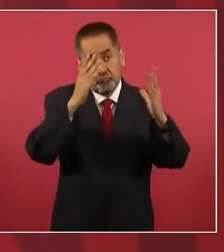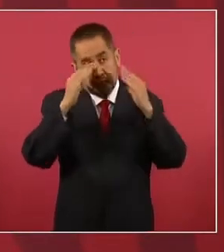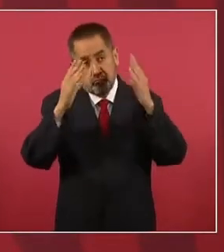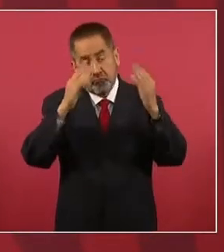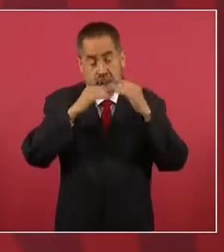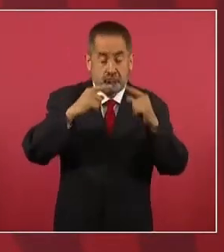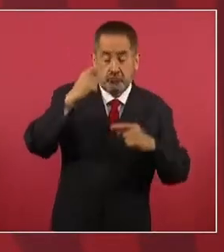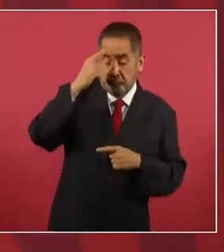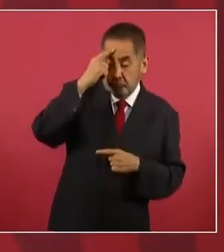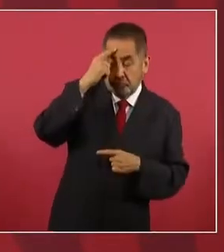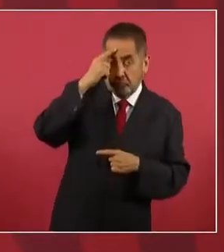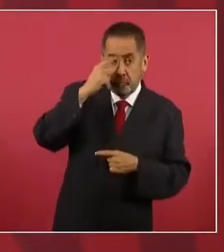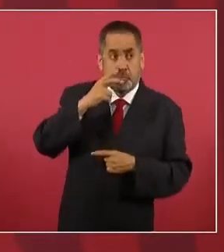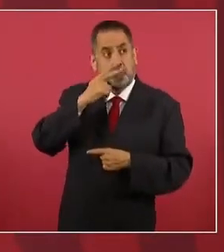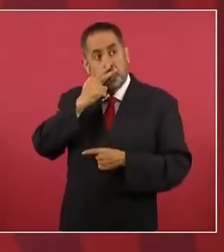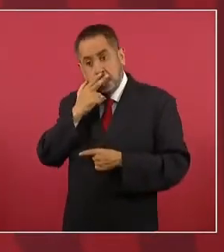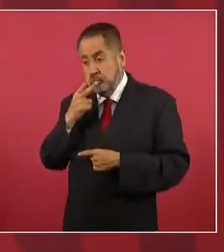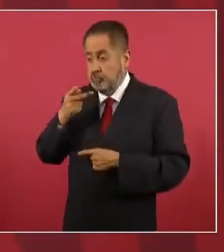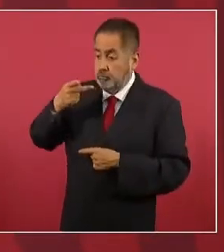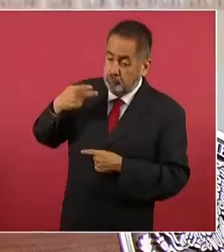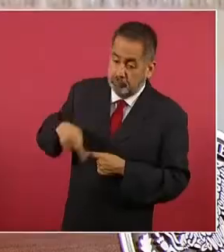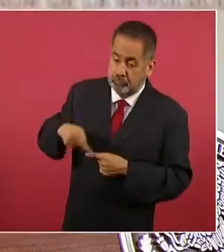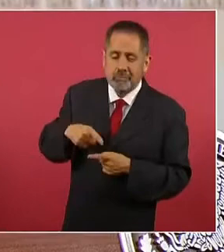un anacronismo,